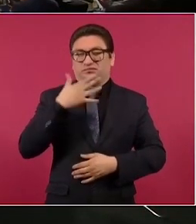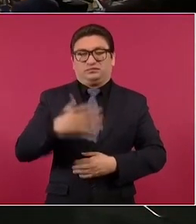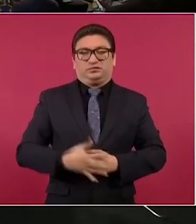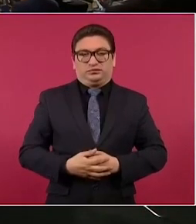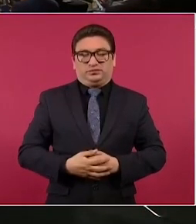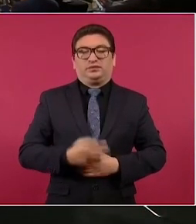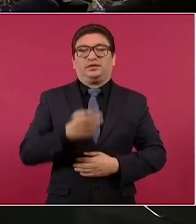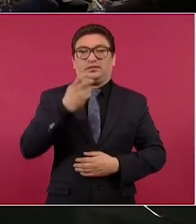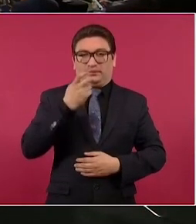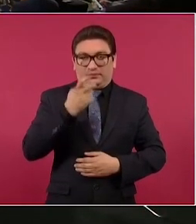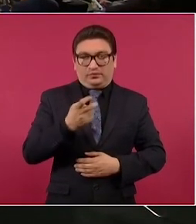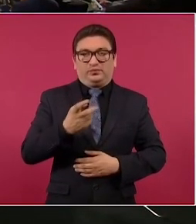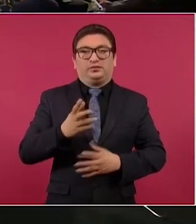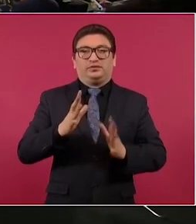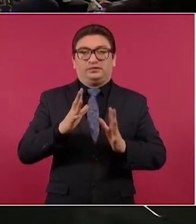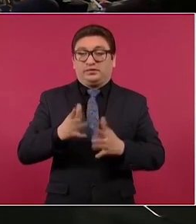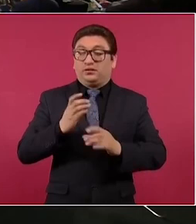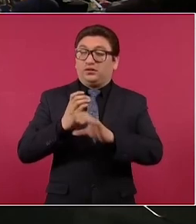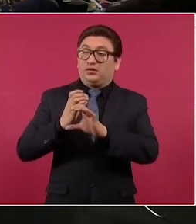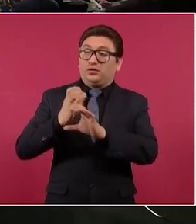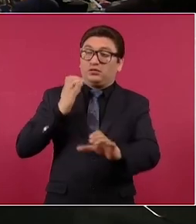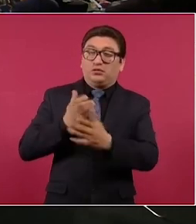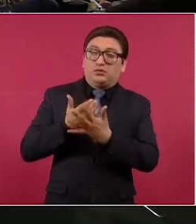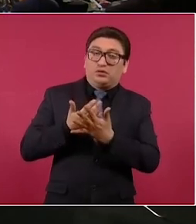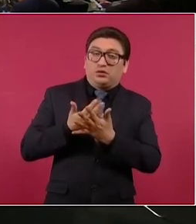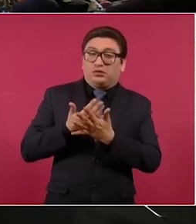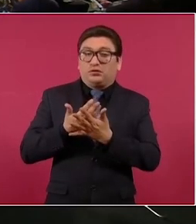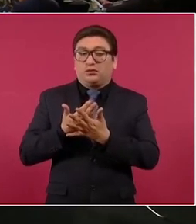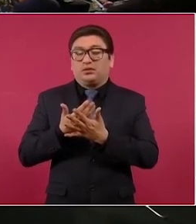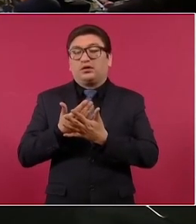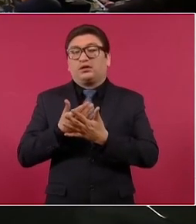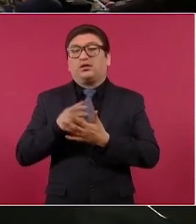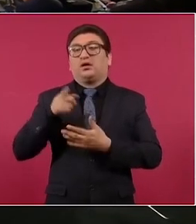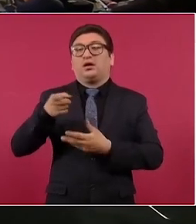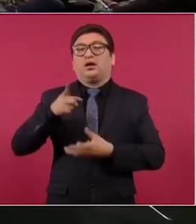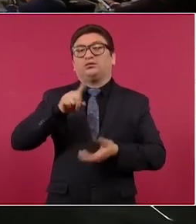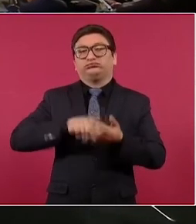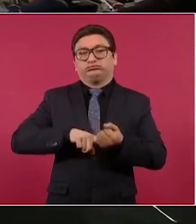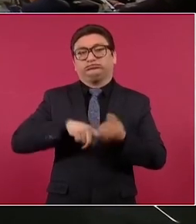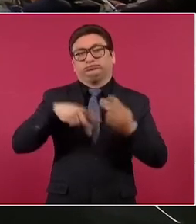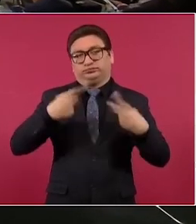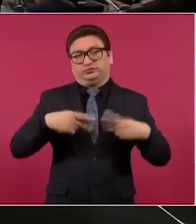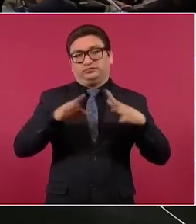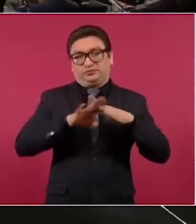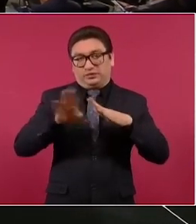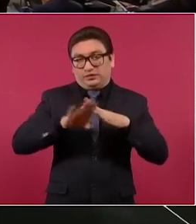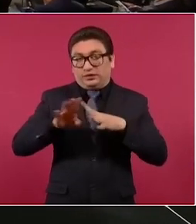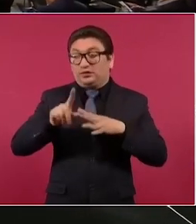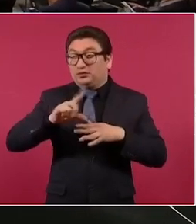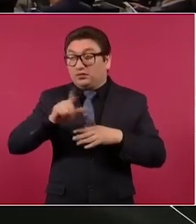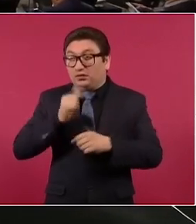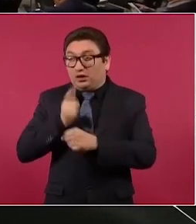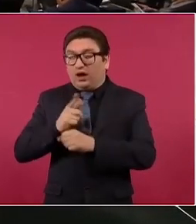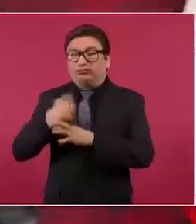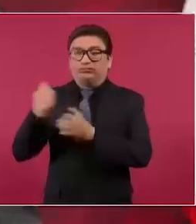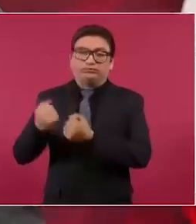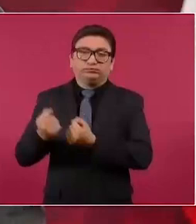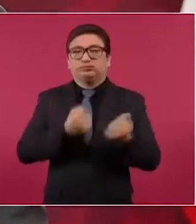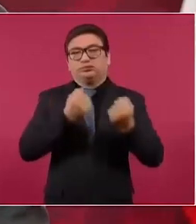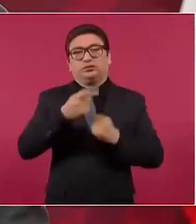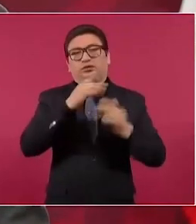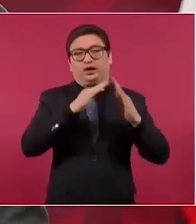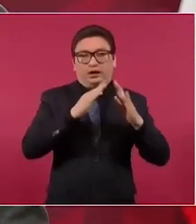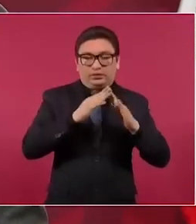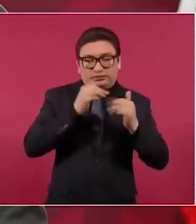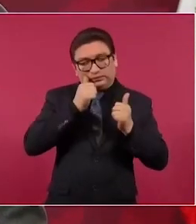Entonces ya están esperando los camiones y ahí llevan a los migrantes a albergues y les dan atención.